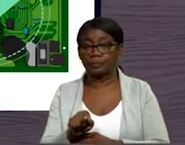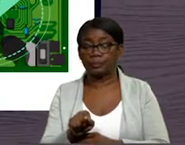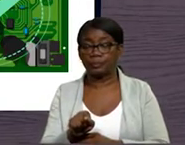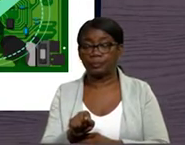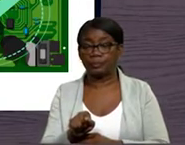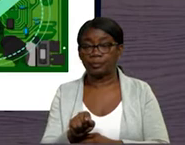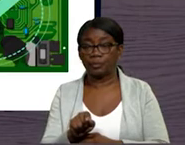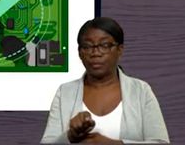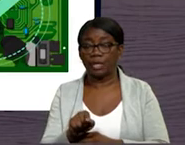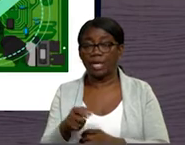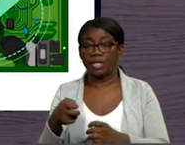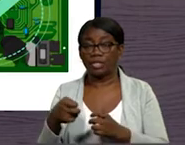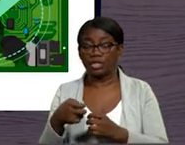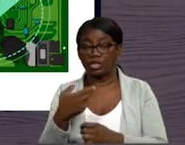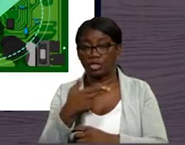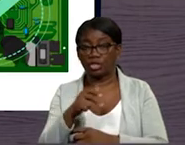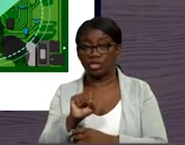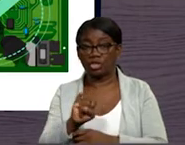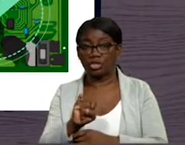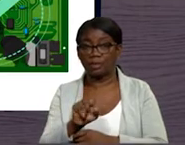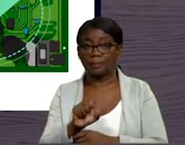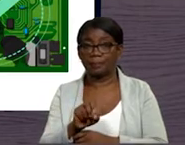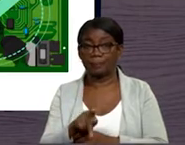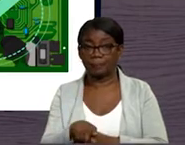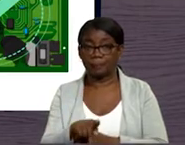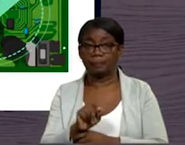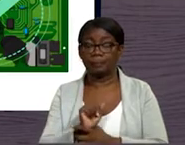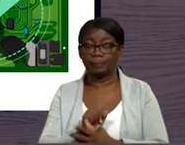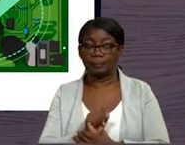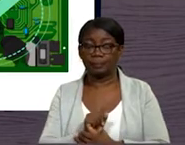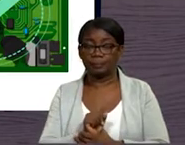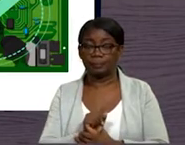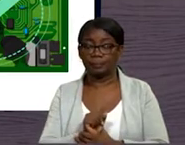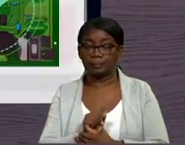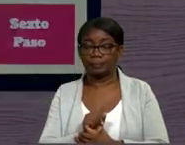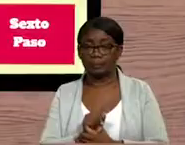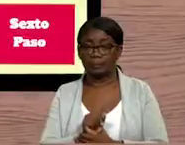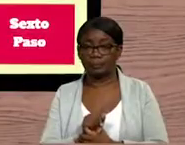chip de control esté funcionando bien.